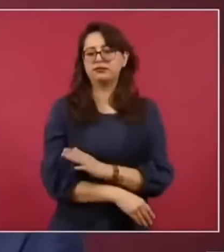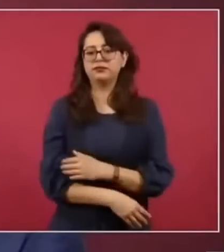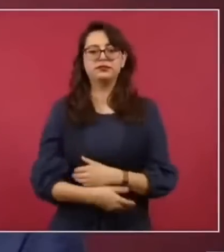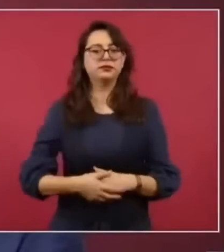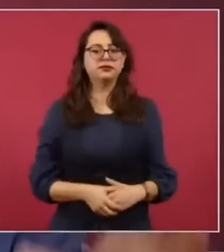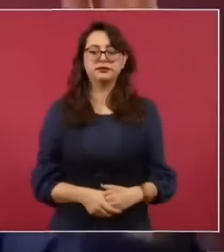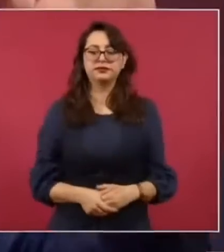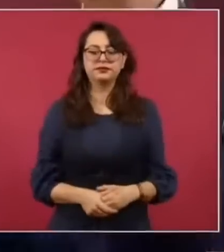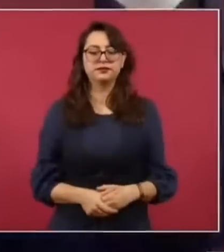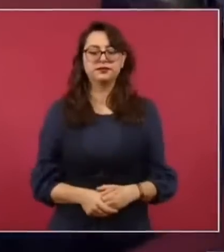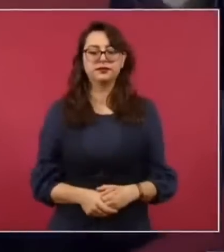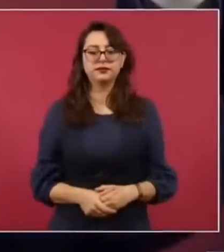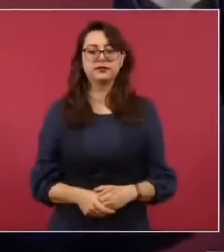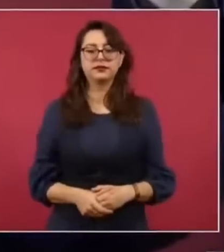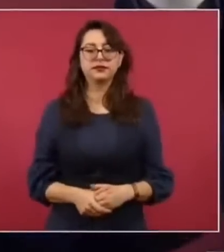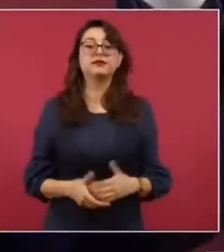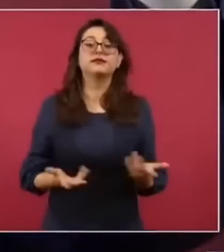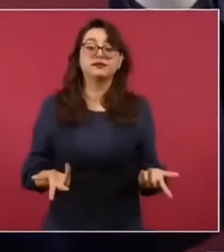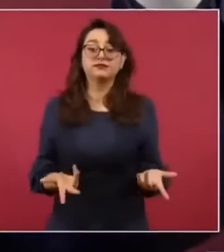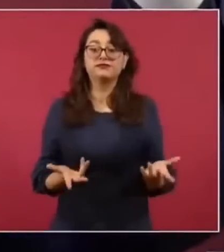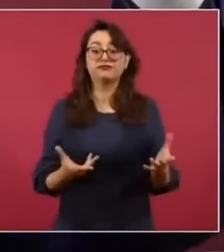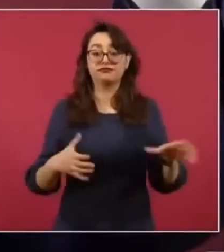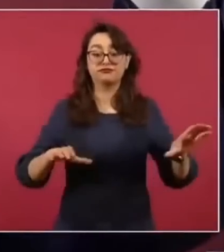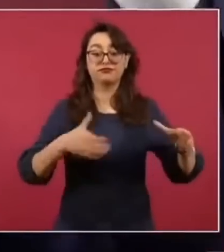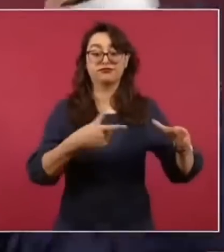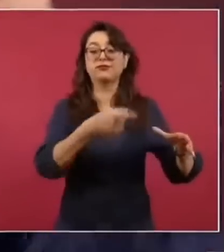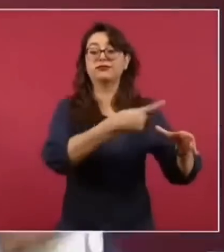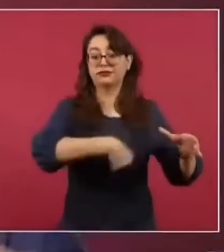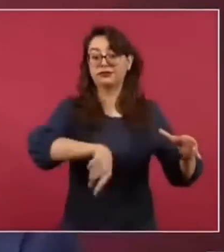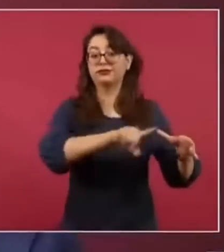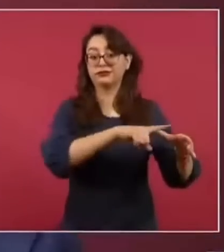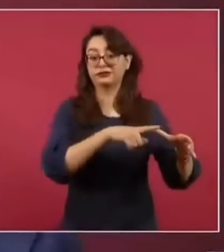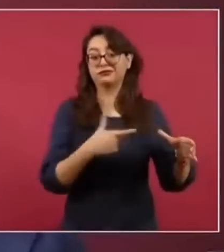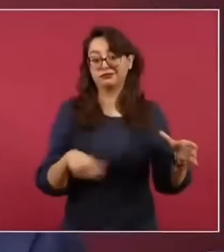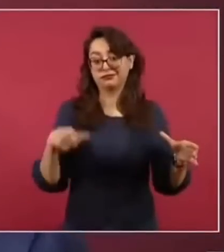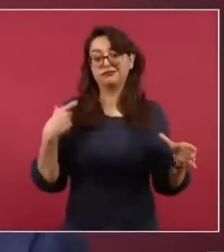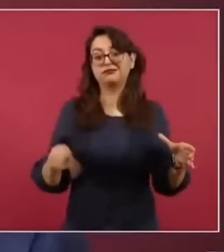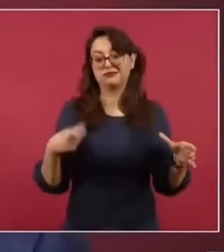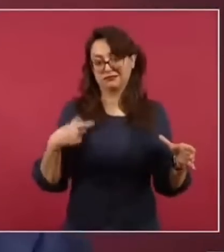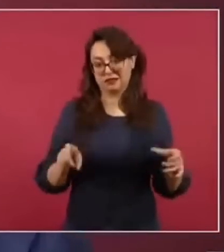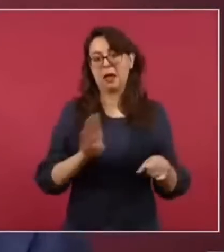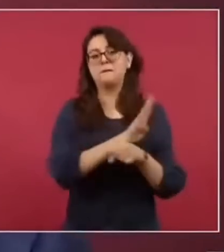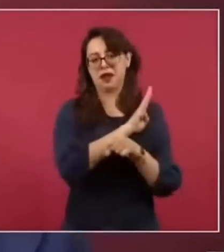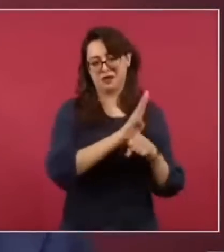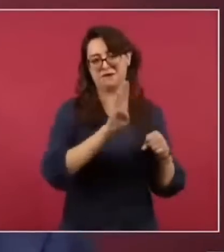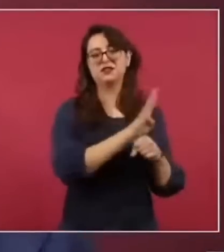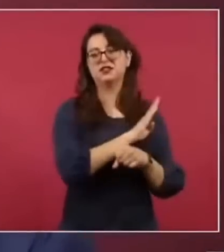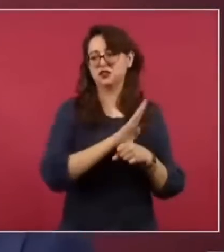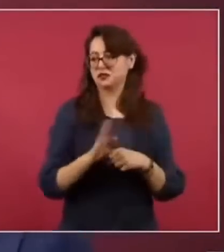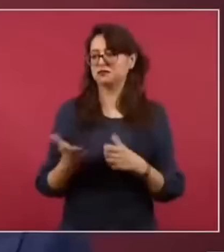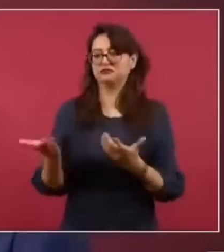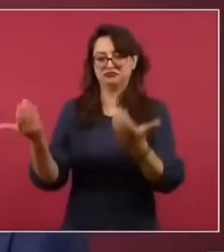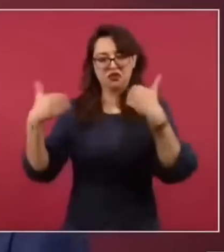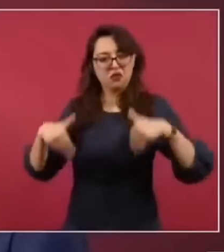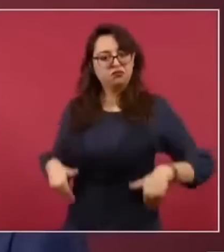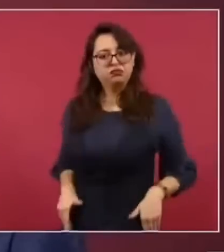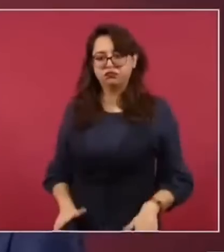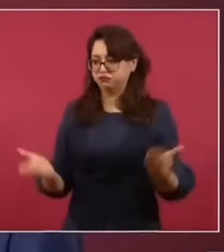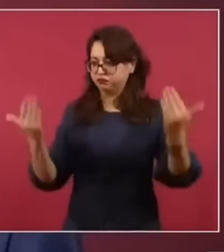fracaso. Claro, se beneficiaron los de arriba, pero para los pueblos fue